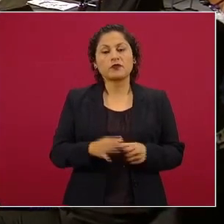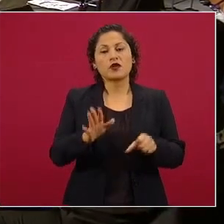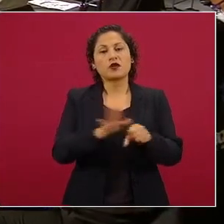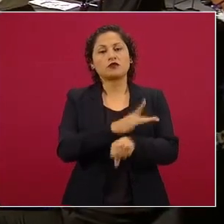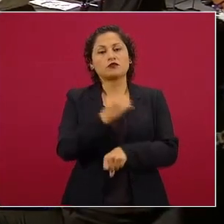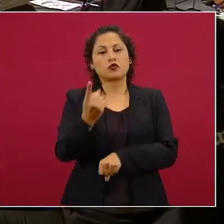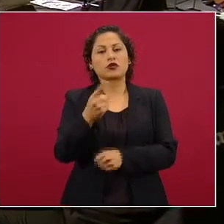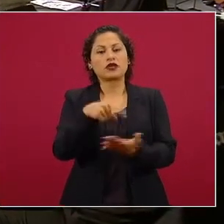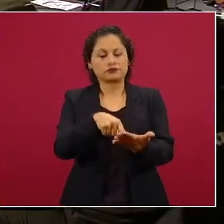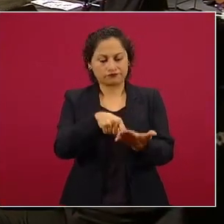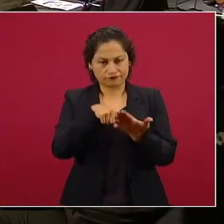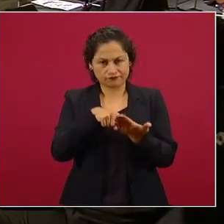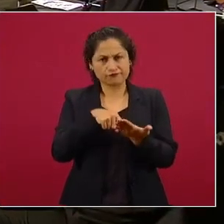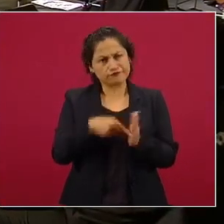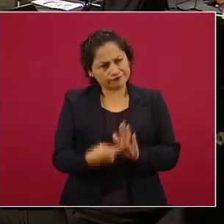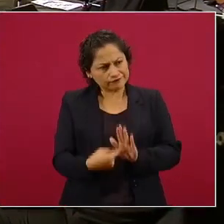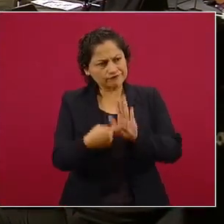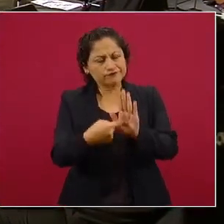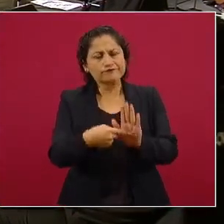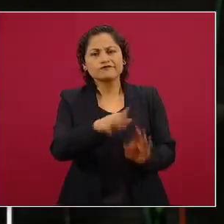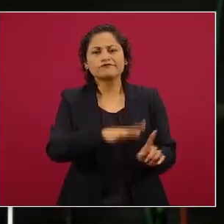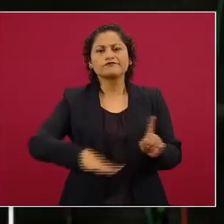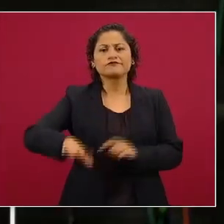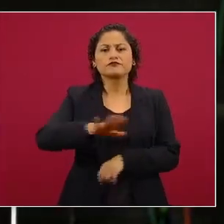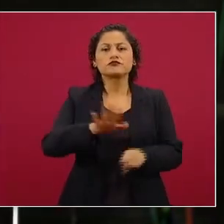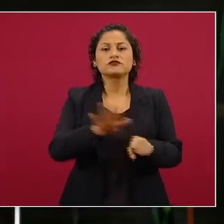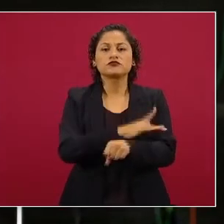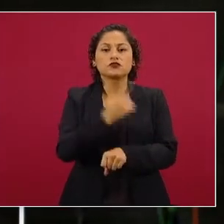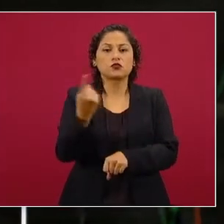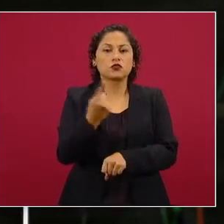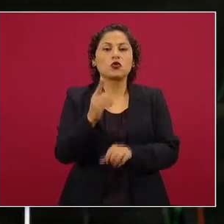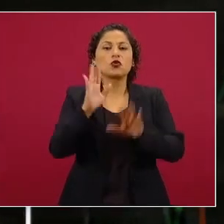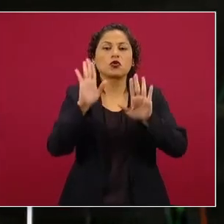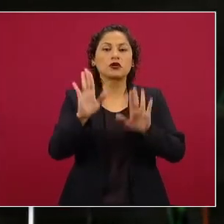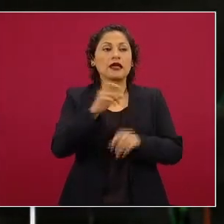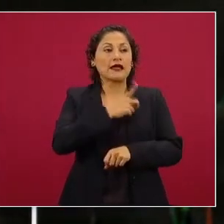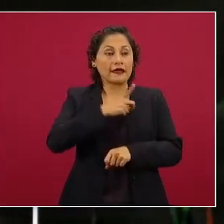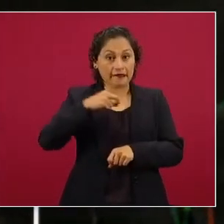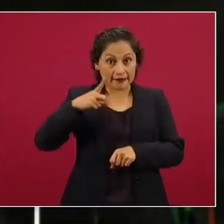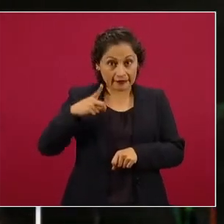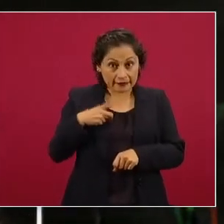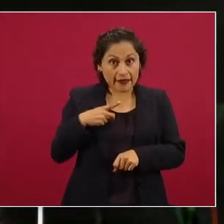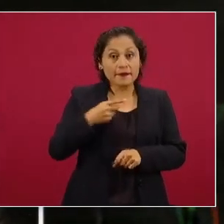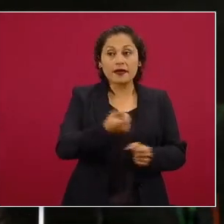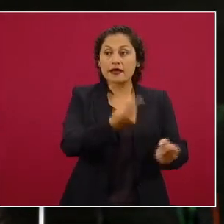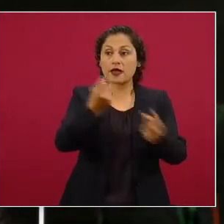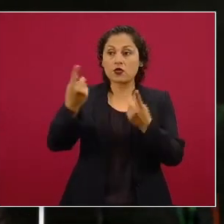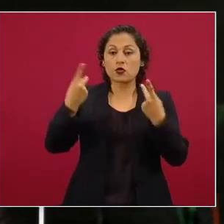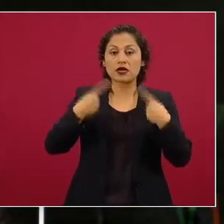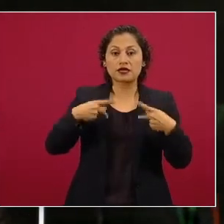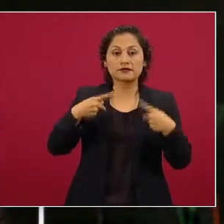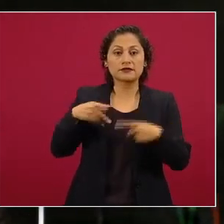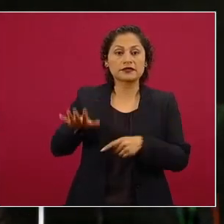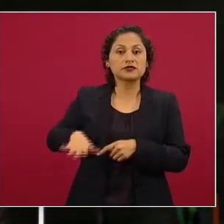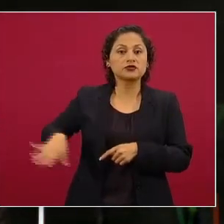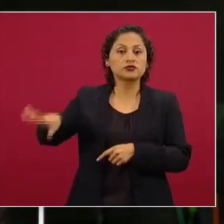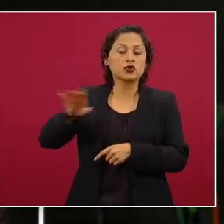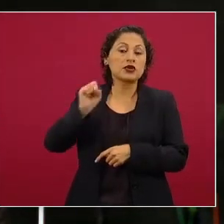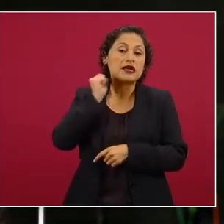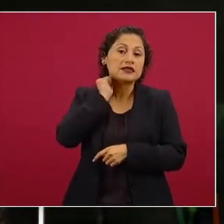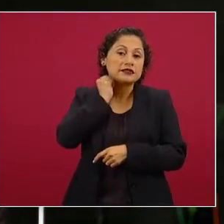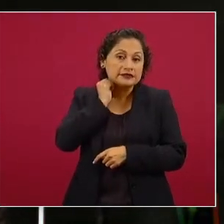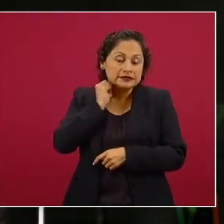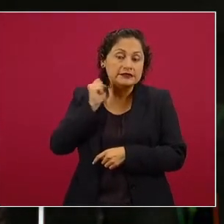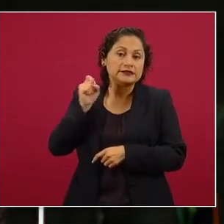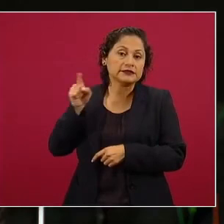Retomo esto porque me gustaría que hiciera una reflexión de gente como Telles, que cobijados por Morena obtuvieron un escaño,